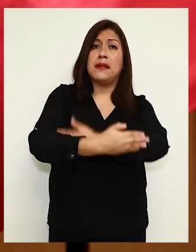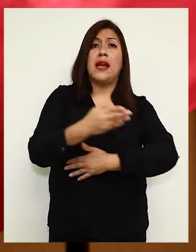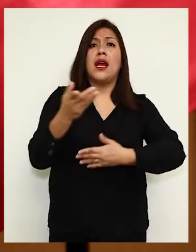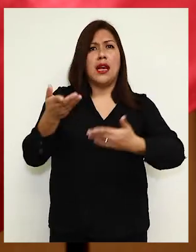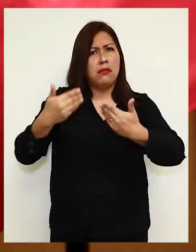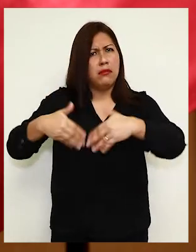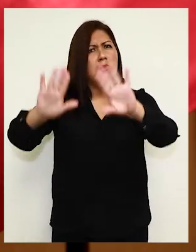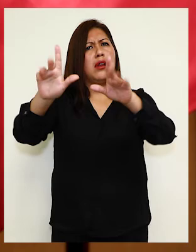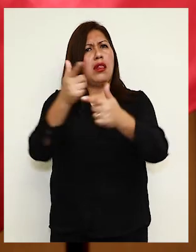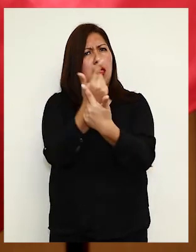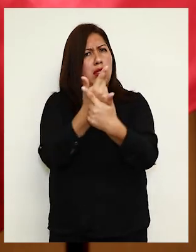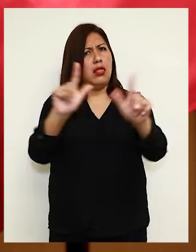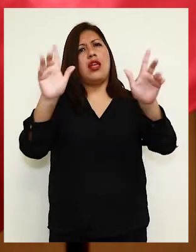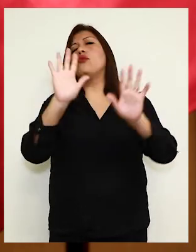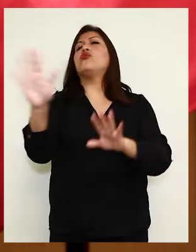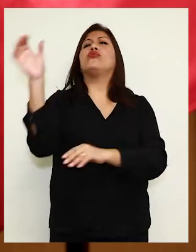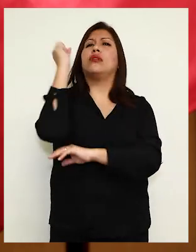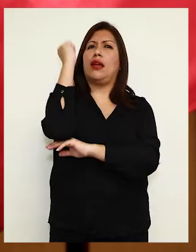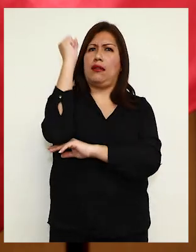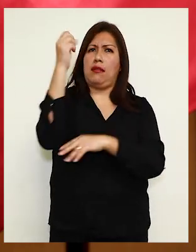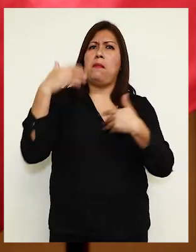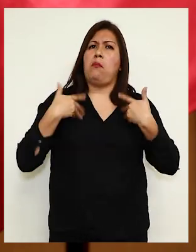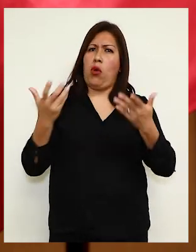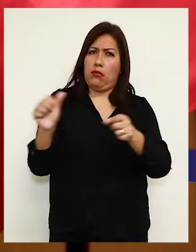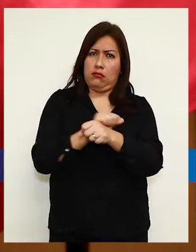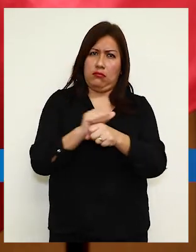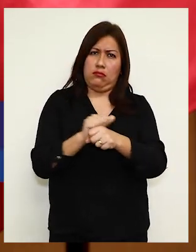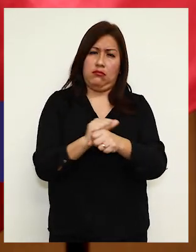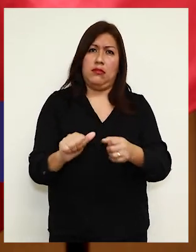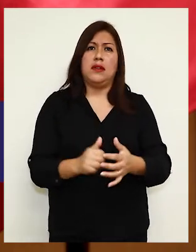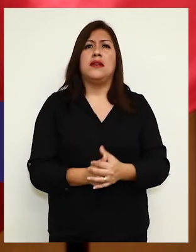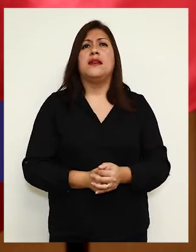derechos. Es decir, la